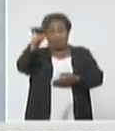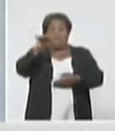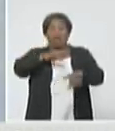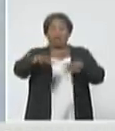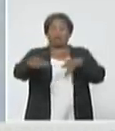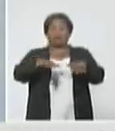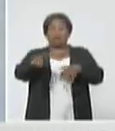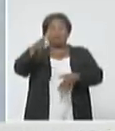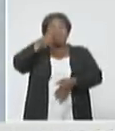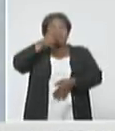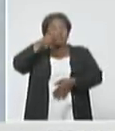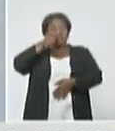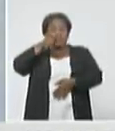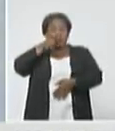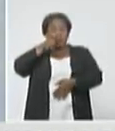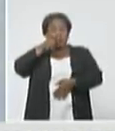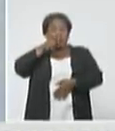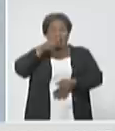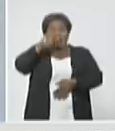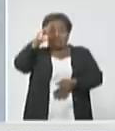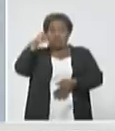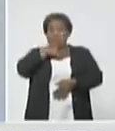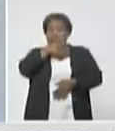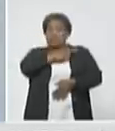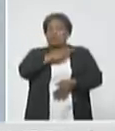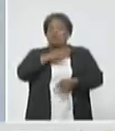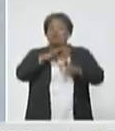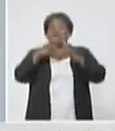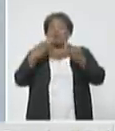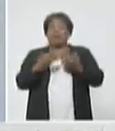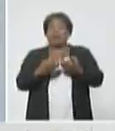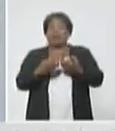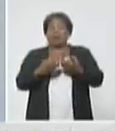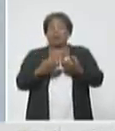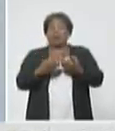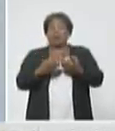en la atención primaria de salud por nuestros especialistas